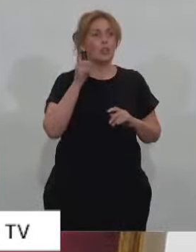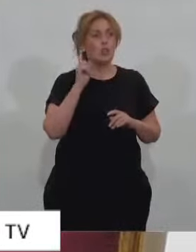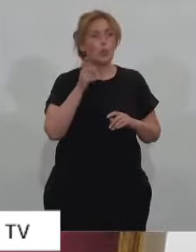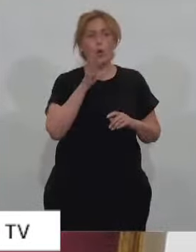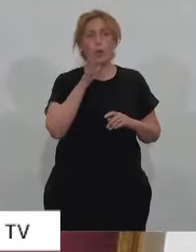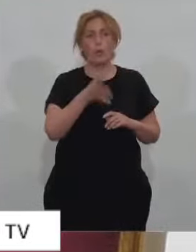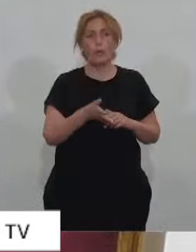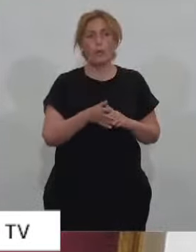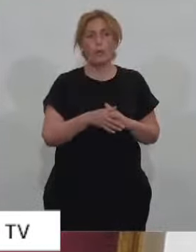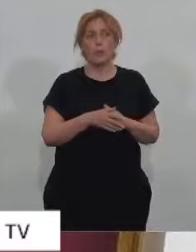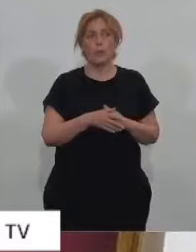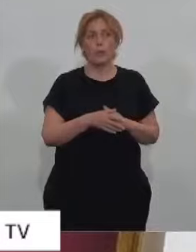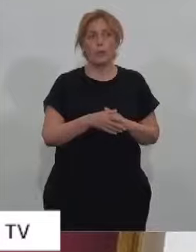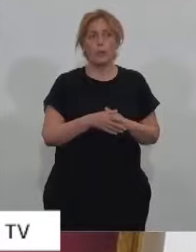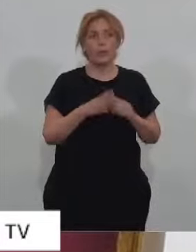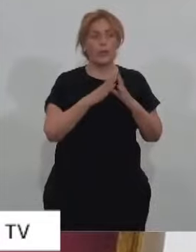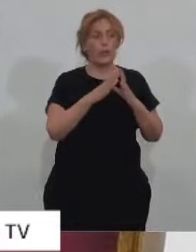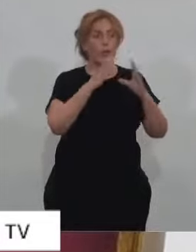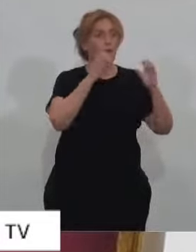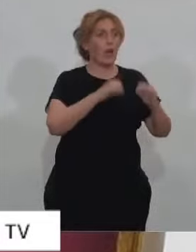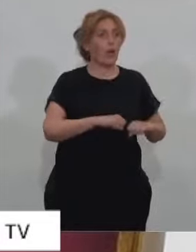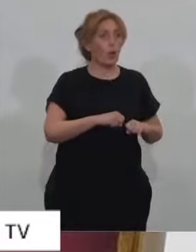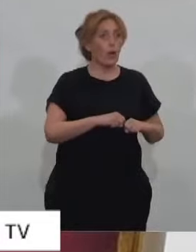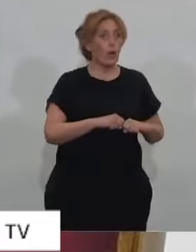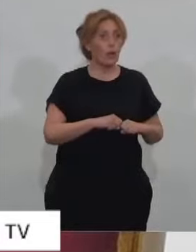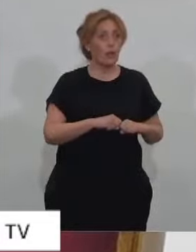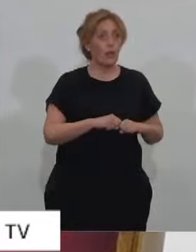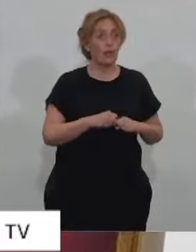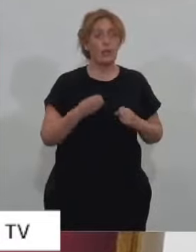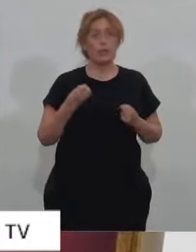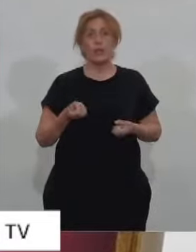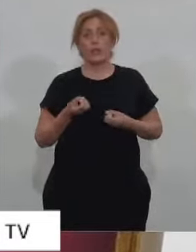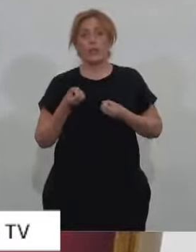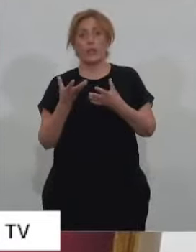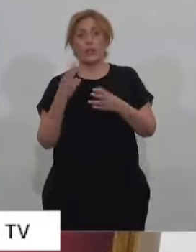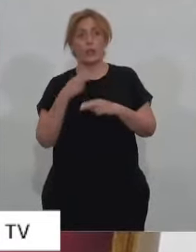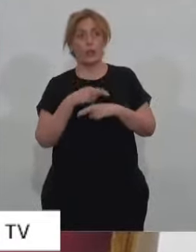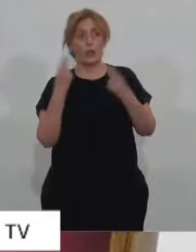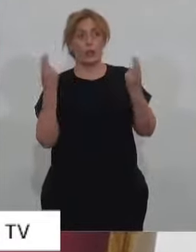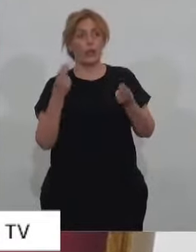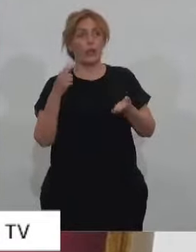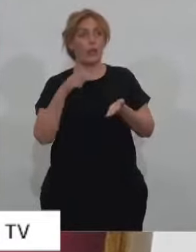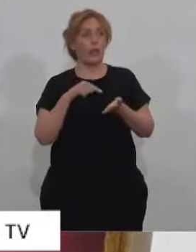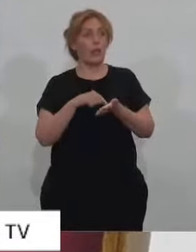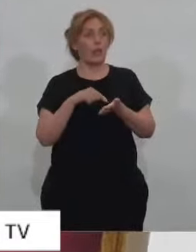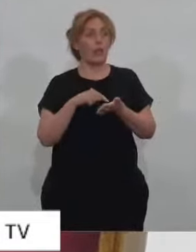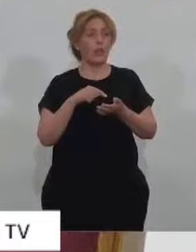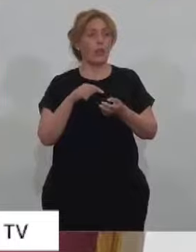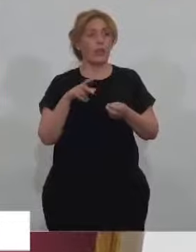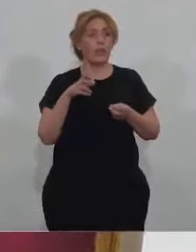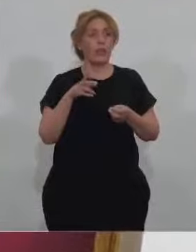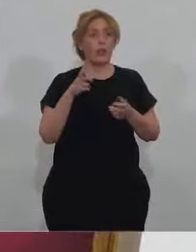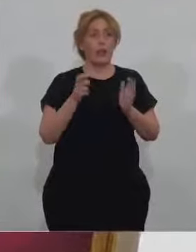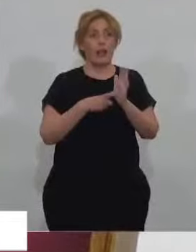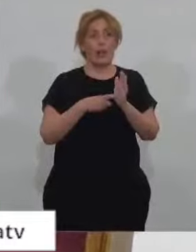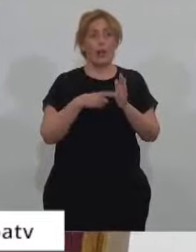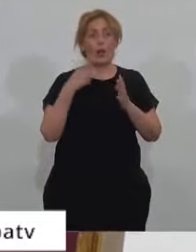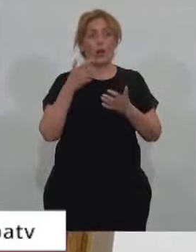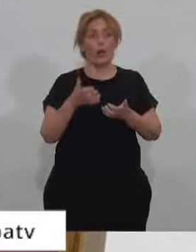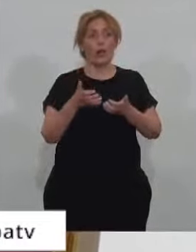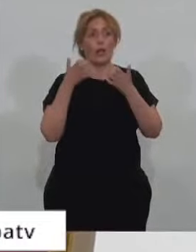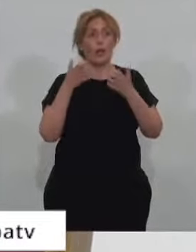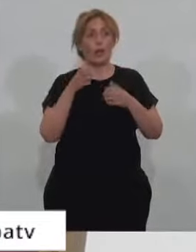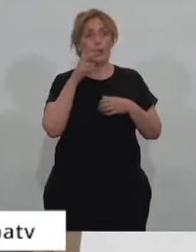a una información pública y la obligación legal de esta corporación de tener que aprobar por reglamento, porque es preceptivo